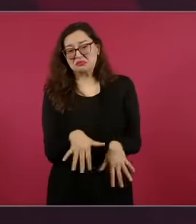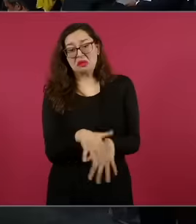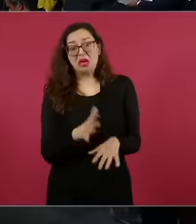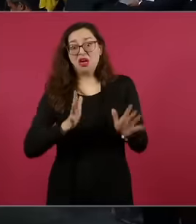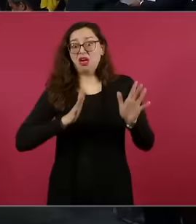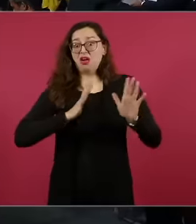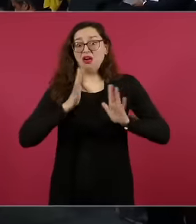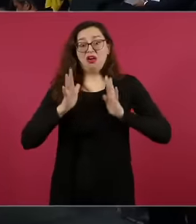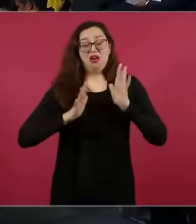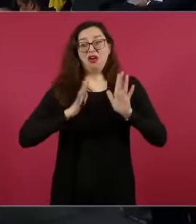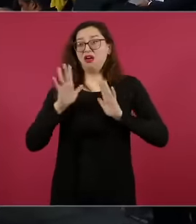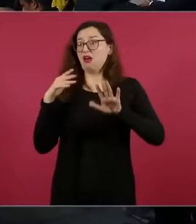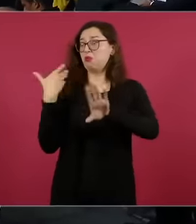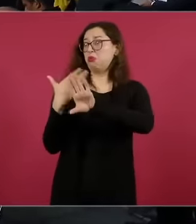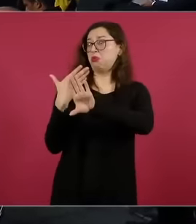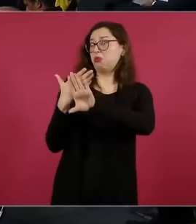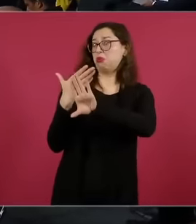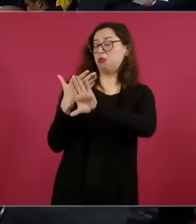amarillista,